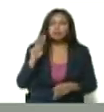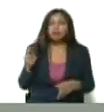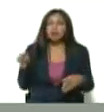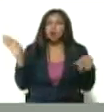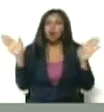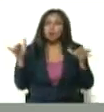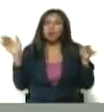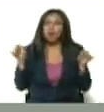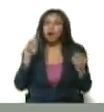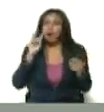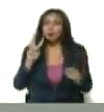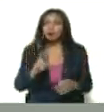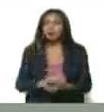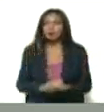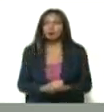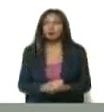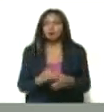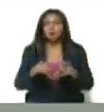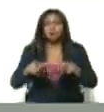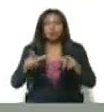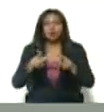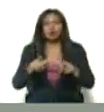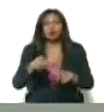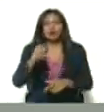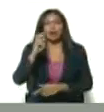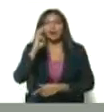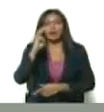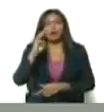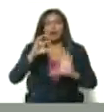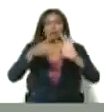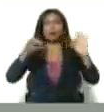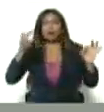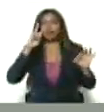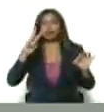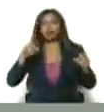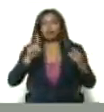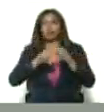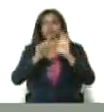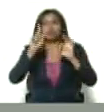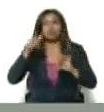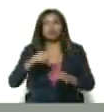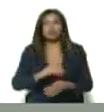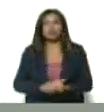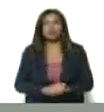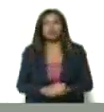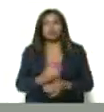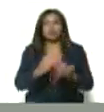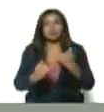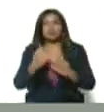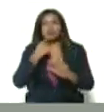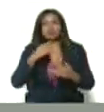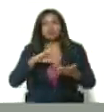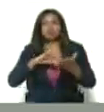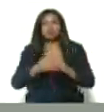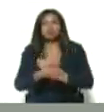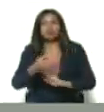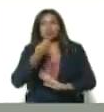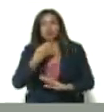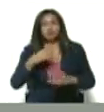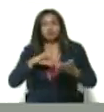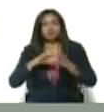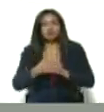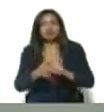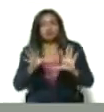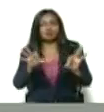venados, en la parroquia del Paraíso apareció un venado caminando por la avenida Páez, me dijeron, y uno termina diciéndose cuál es la